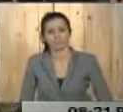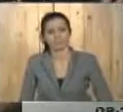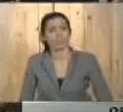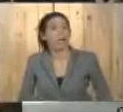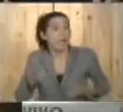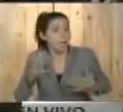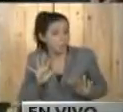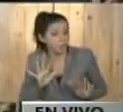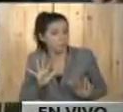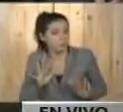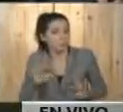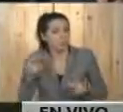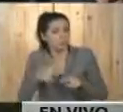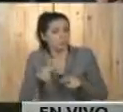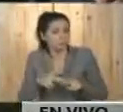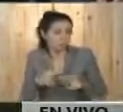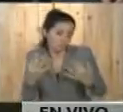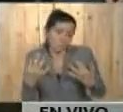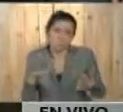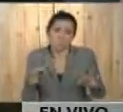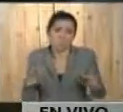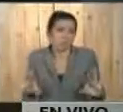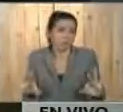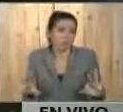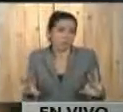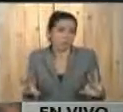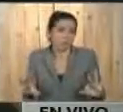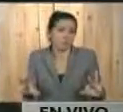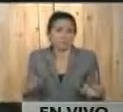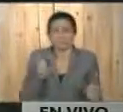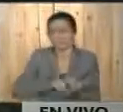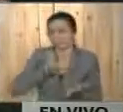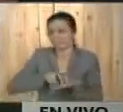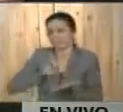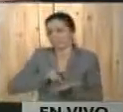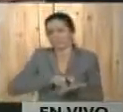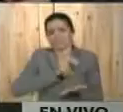Aunque para ser un niño corriente, era bastante travieso.